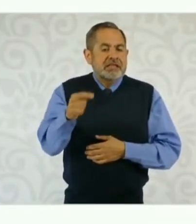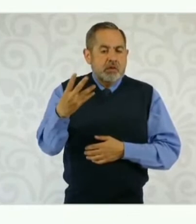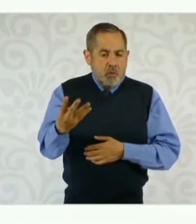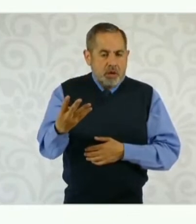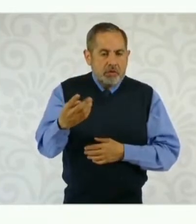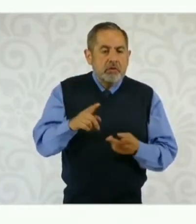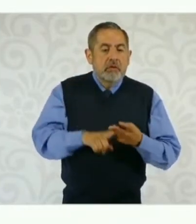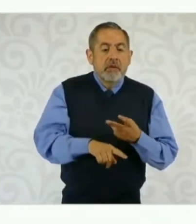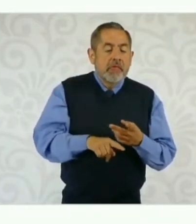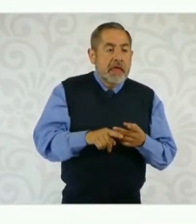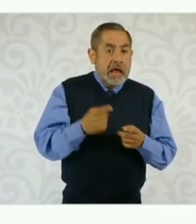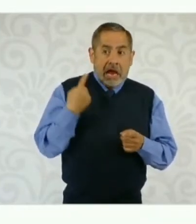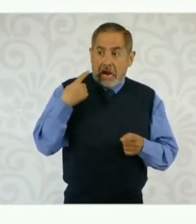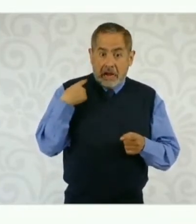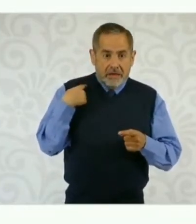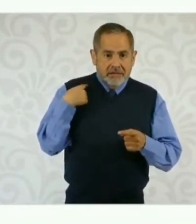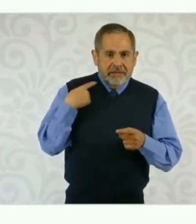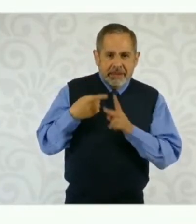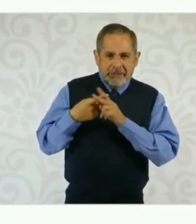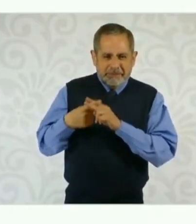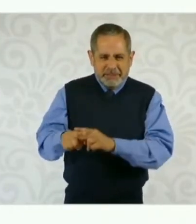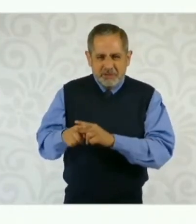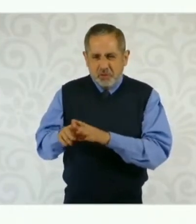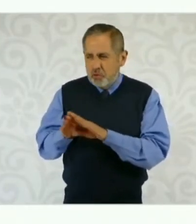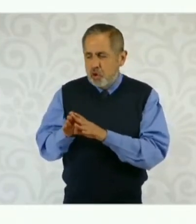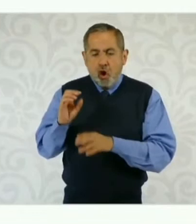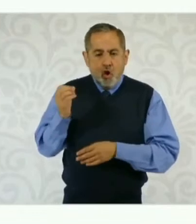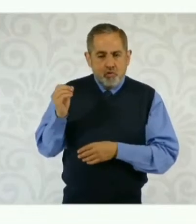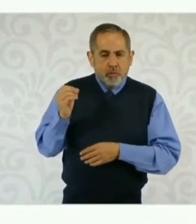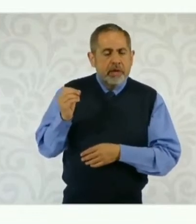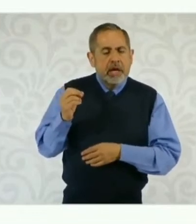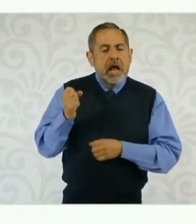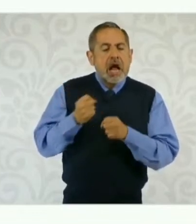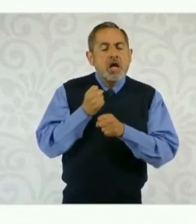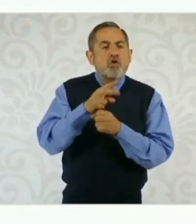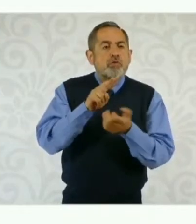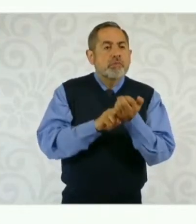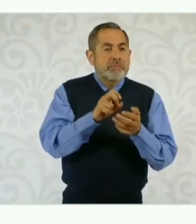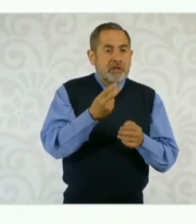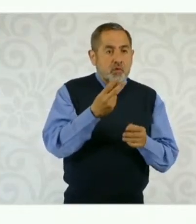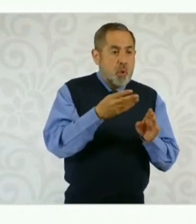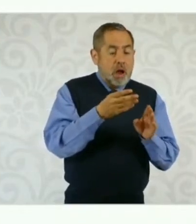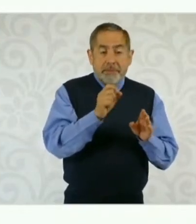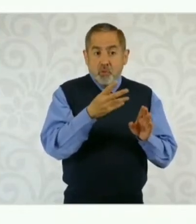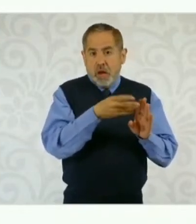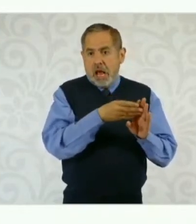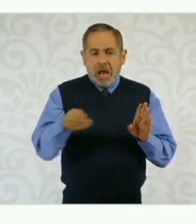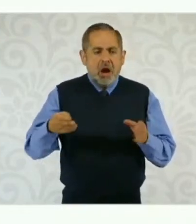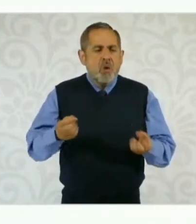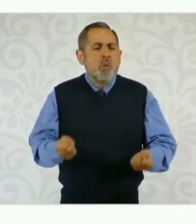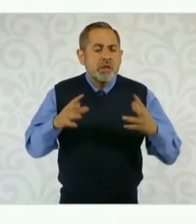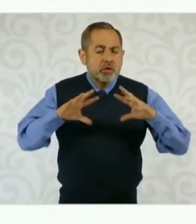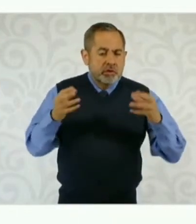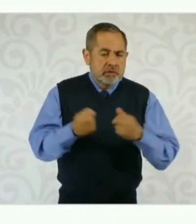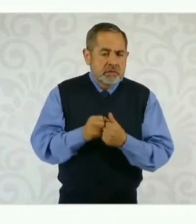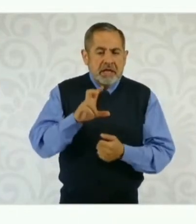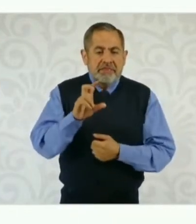36.974, y en la vacunación que empezó en octubre 24 hasta la fecha,